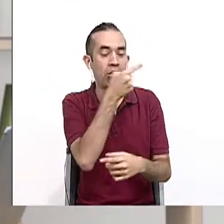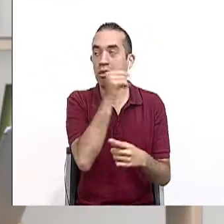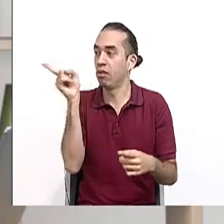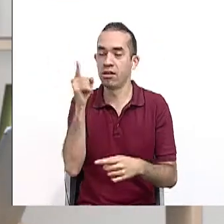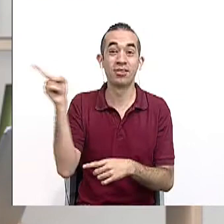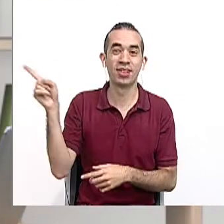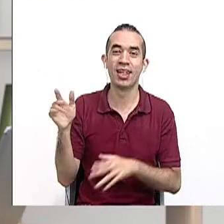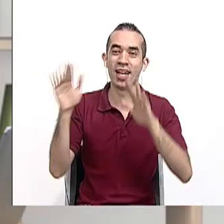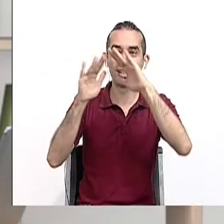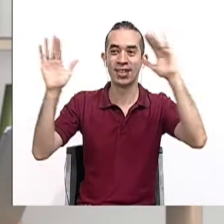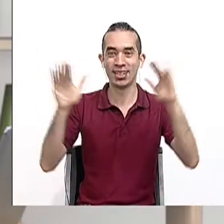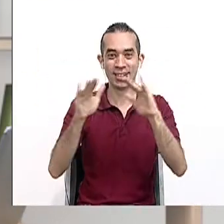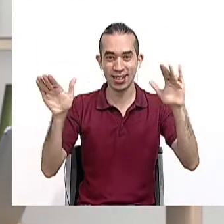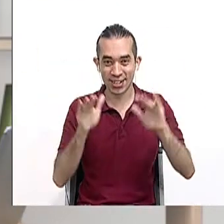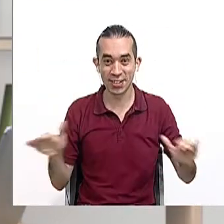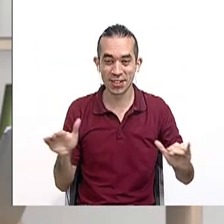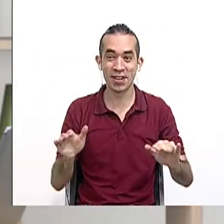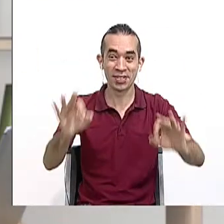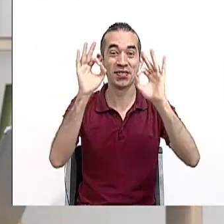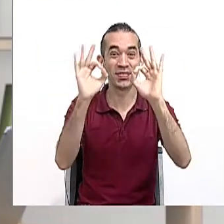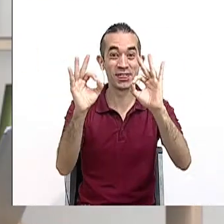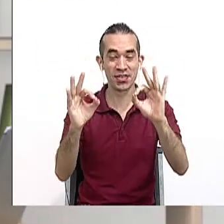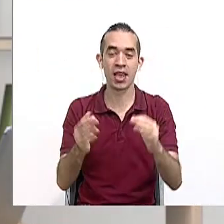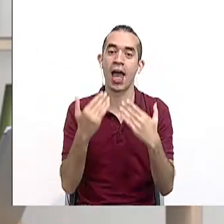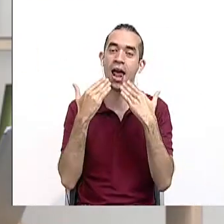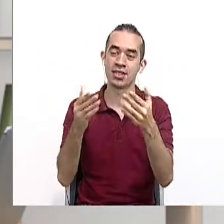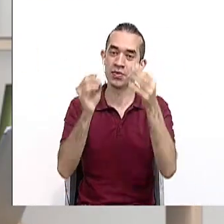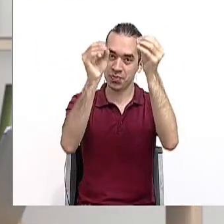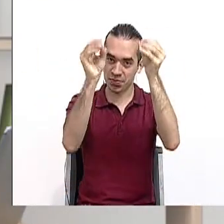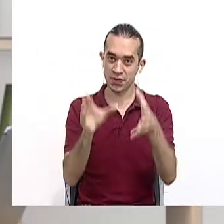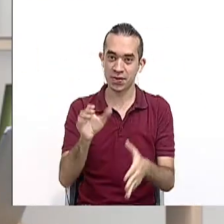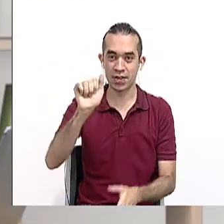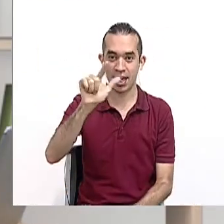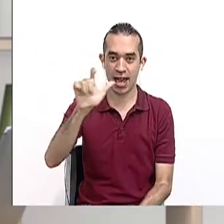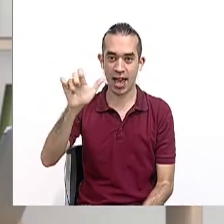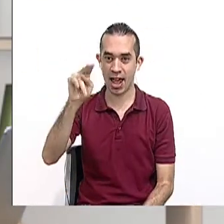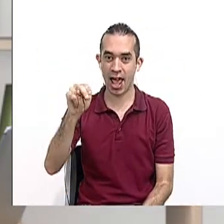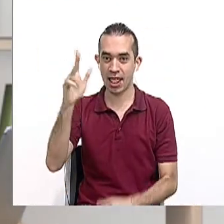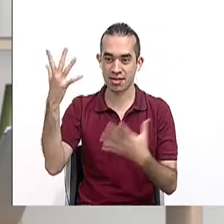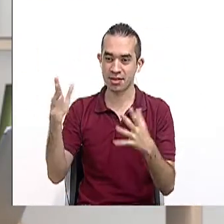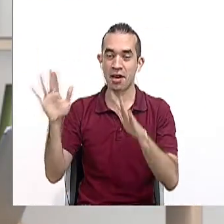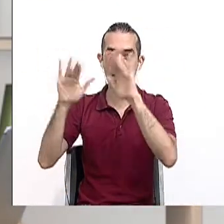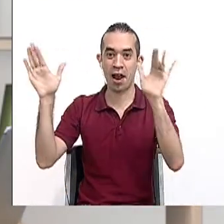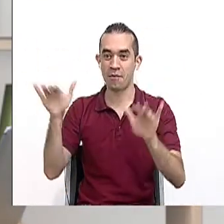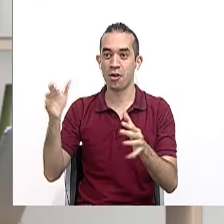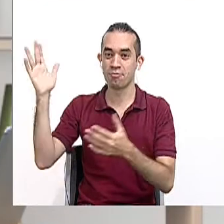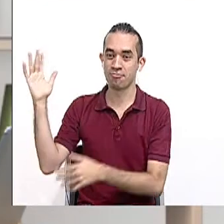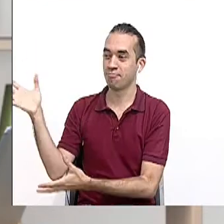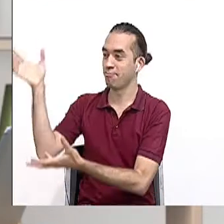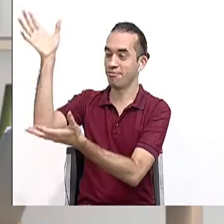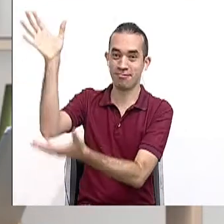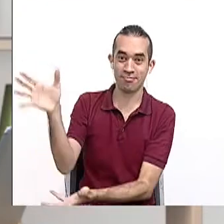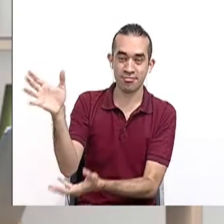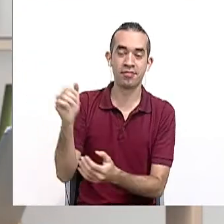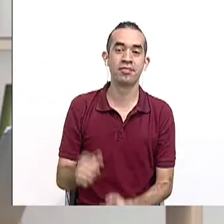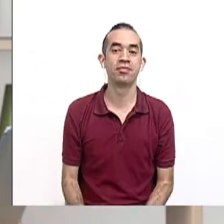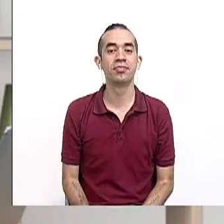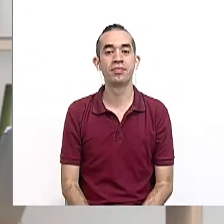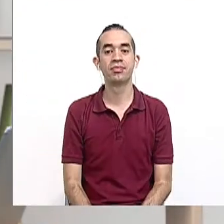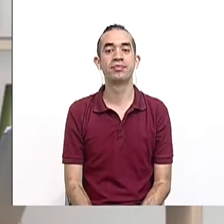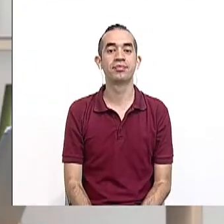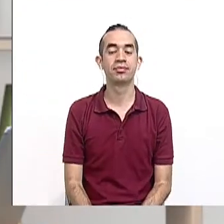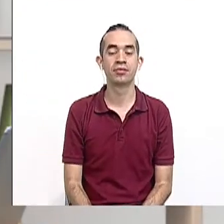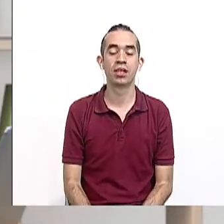Navidad, vean qué bien. Gracias, profe Alan, por traernos el arbolito. Espero que estén todos muy motivados para iniciar nuestra clase